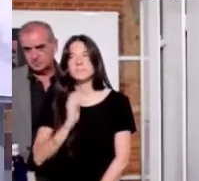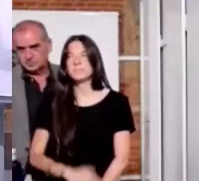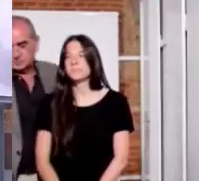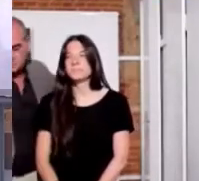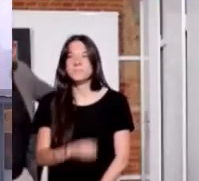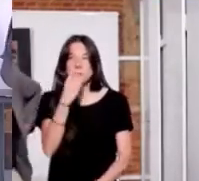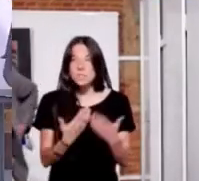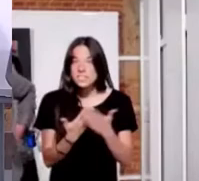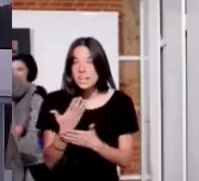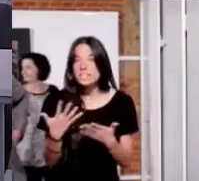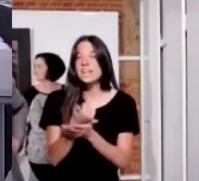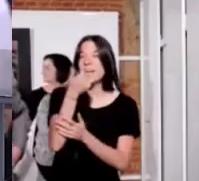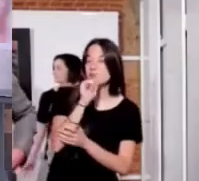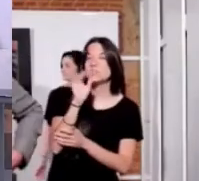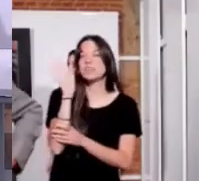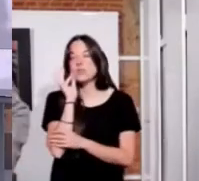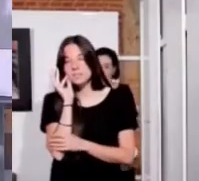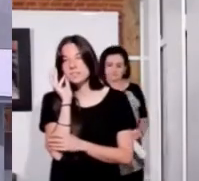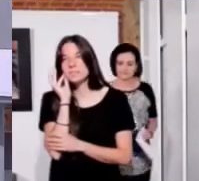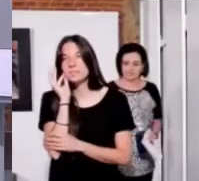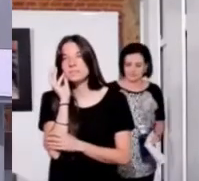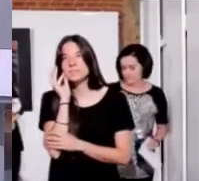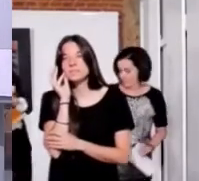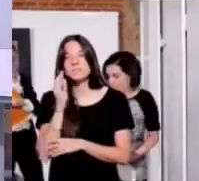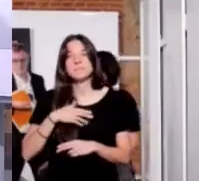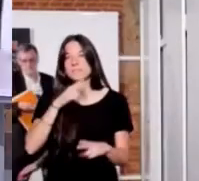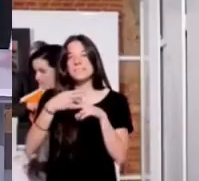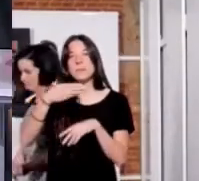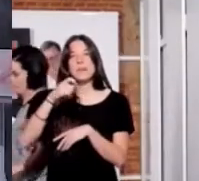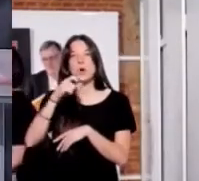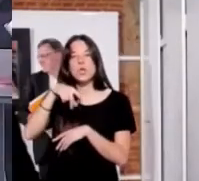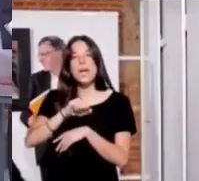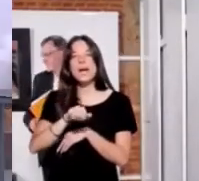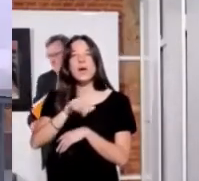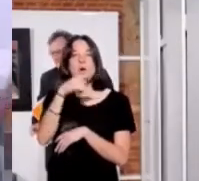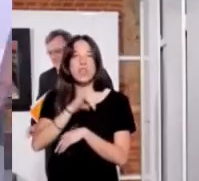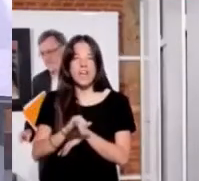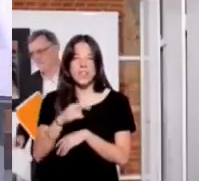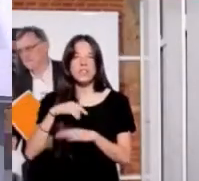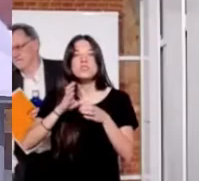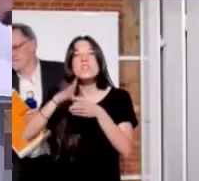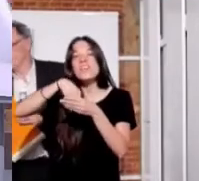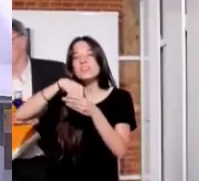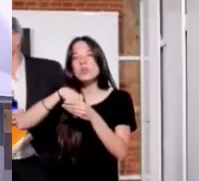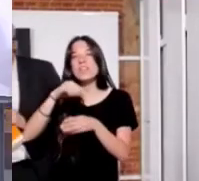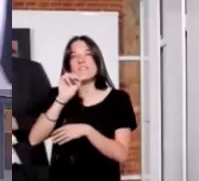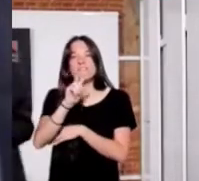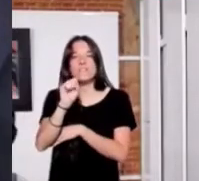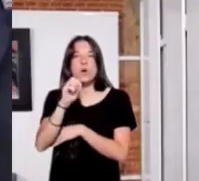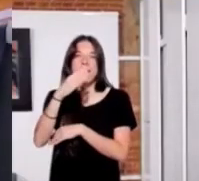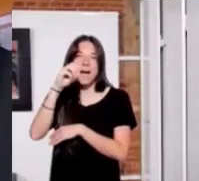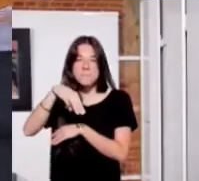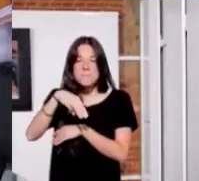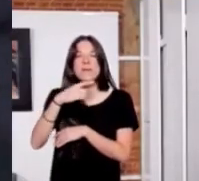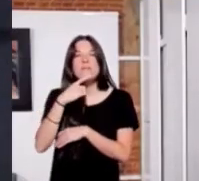Buenos días a todos y a todas. Mi nombre es Begoña González, formo parte del equipo de FEVOCAM, de la Plataforma